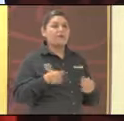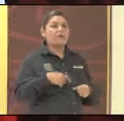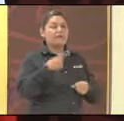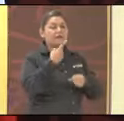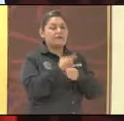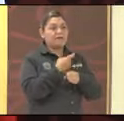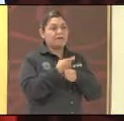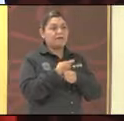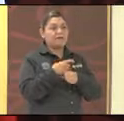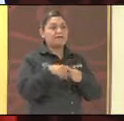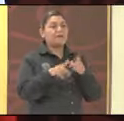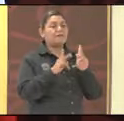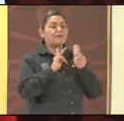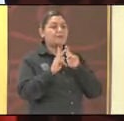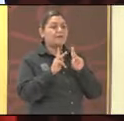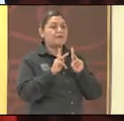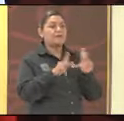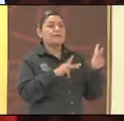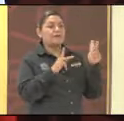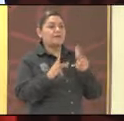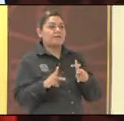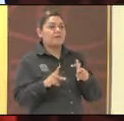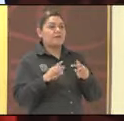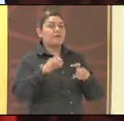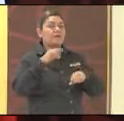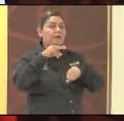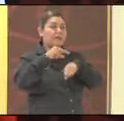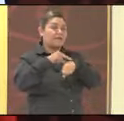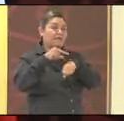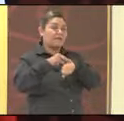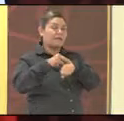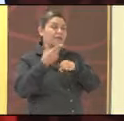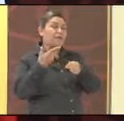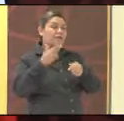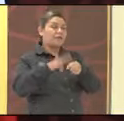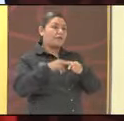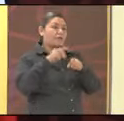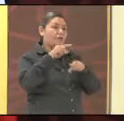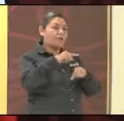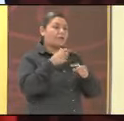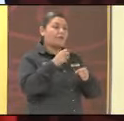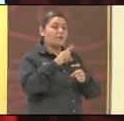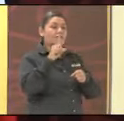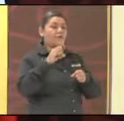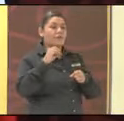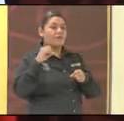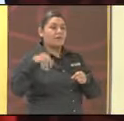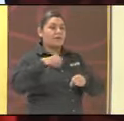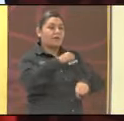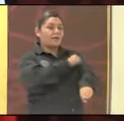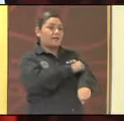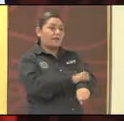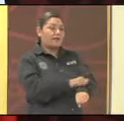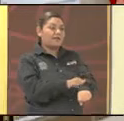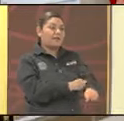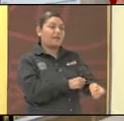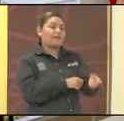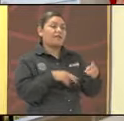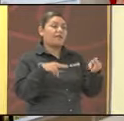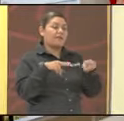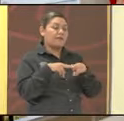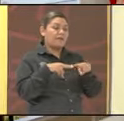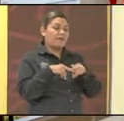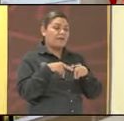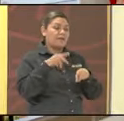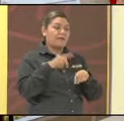primera se platicó sobre el tema del proyecto de la Clínica Hospital Veterinario de Altamira y la recuperación del Parque y Generación Pet Friendly de la Laguna